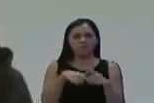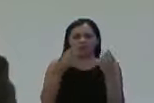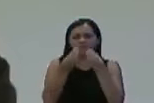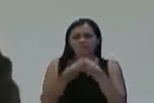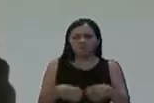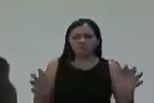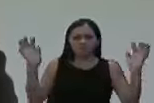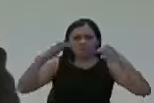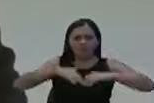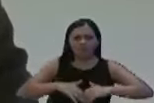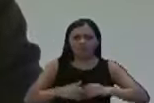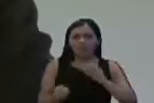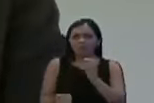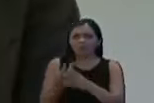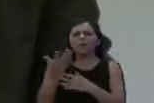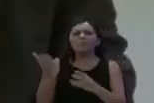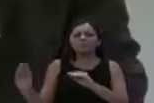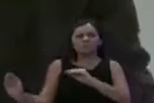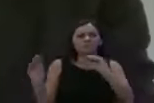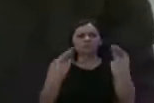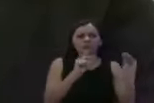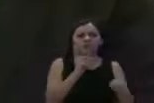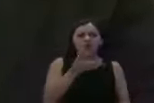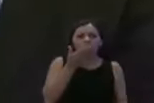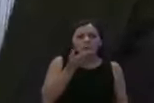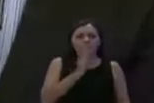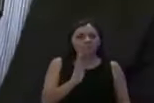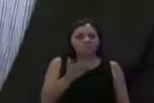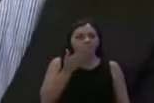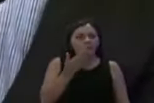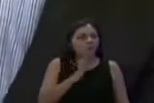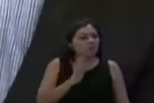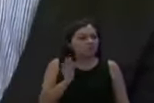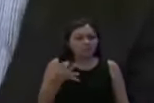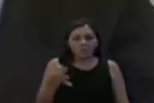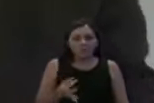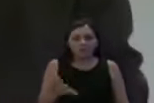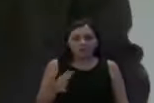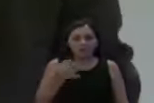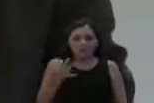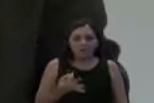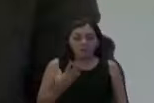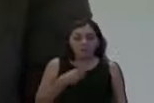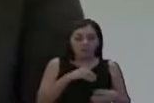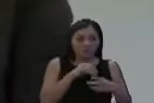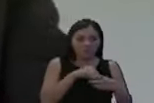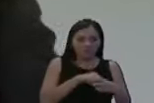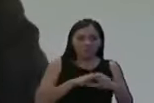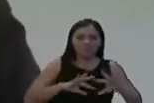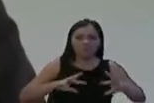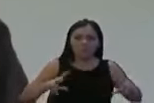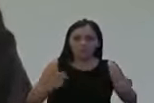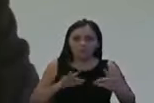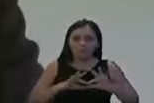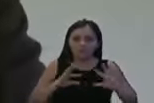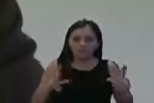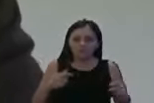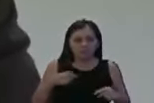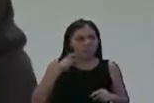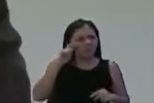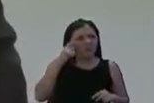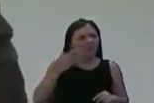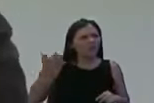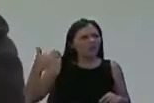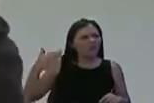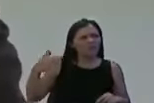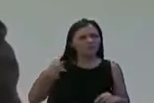peligro no se había hecho nada había sido puro bla blá de hecho se habían dado algunos fondos y se lo habían robado se habían me acuerdo